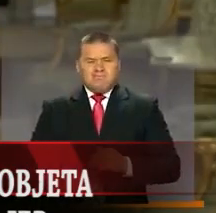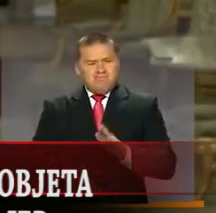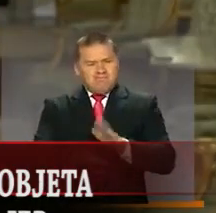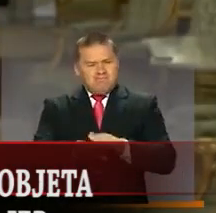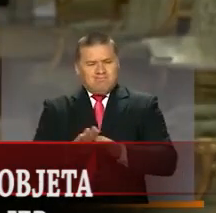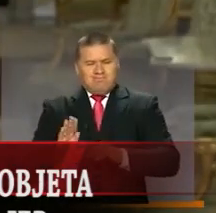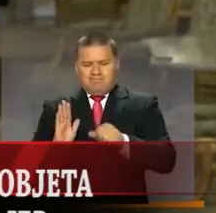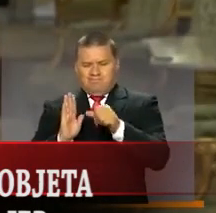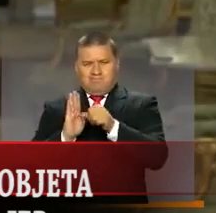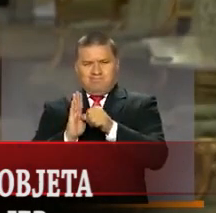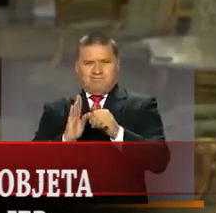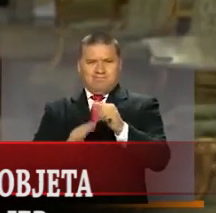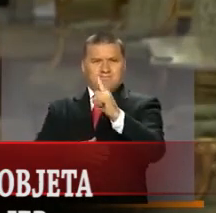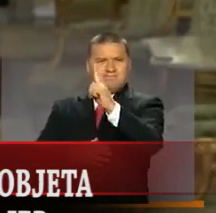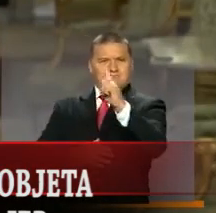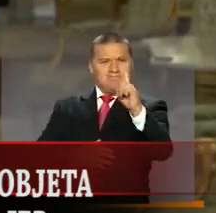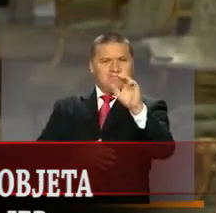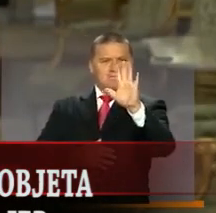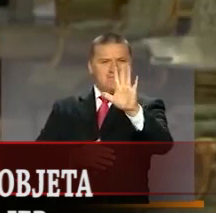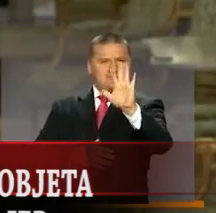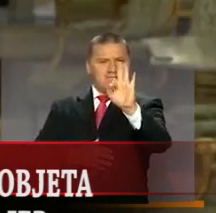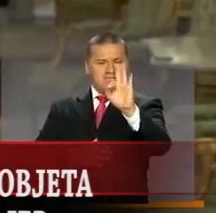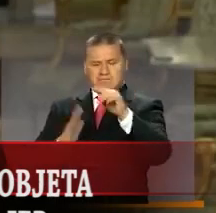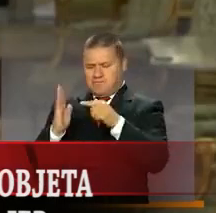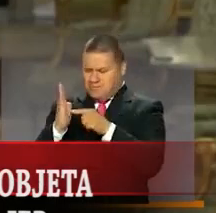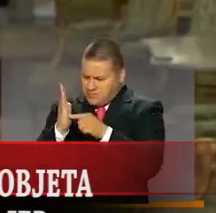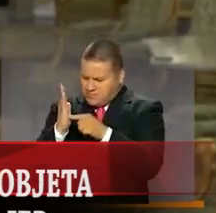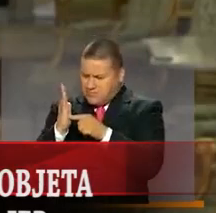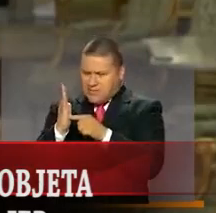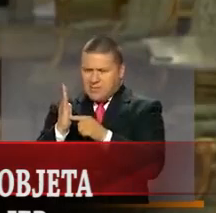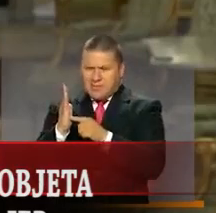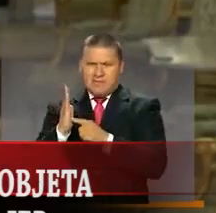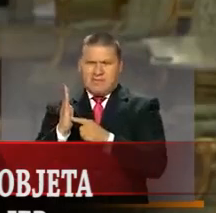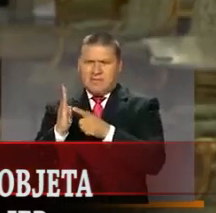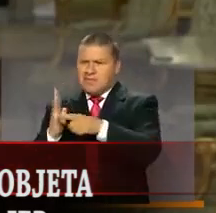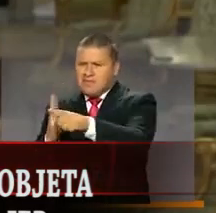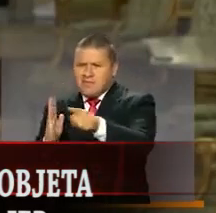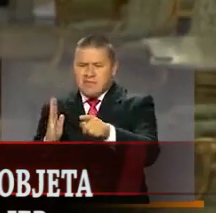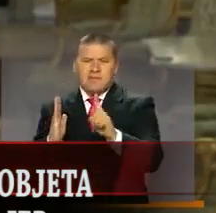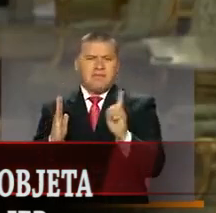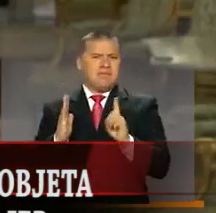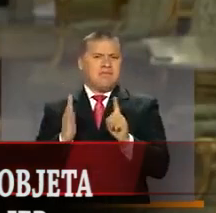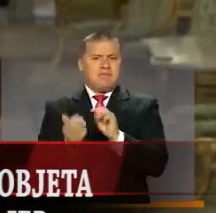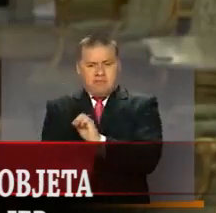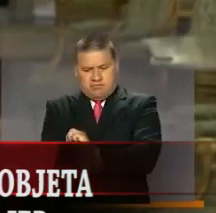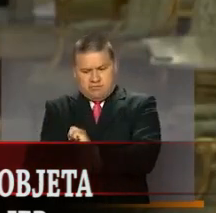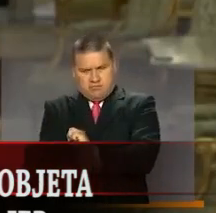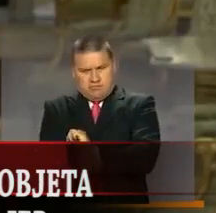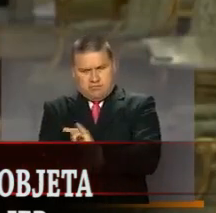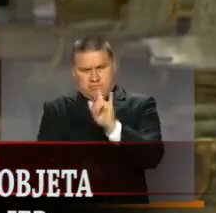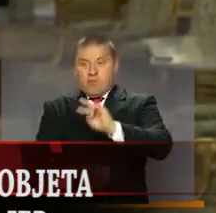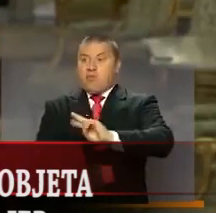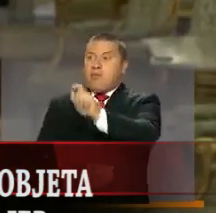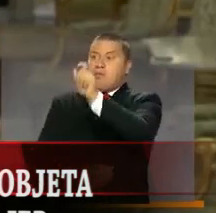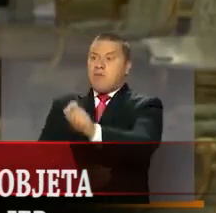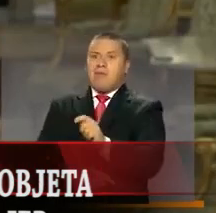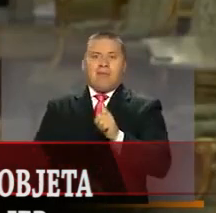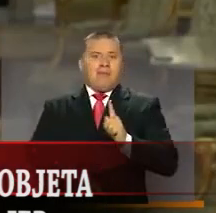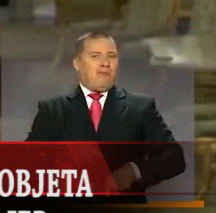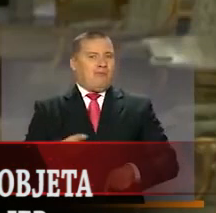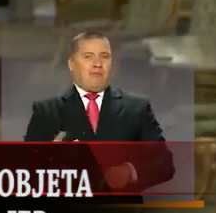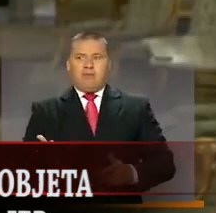el artículo 153 por inconveniente porque condiciona la extradición de otras personas